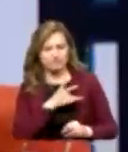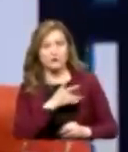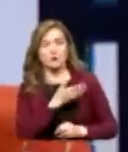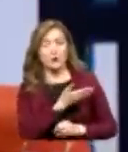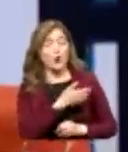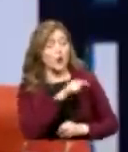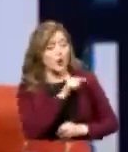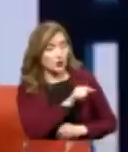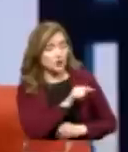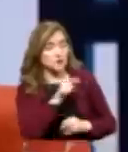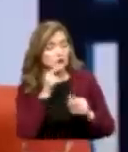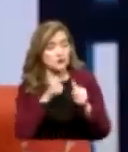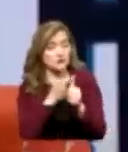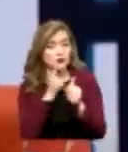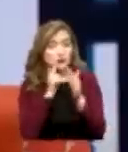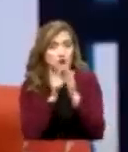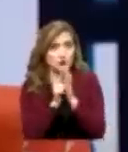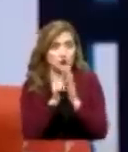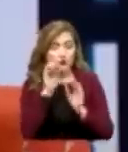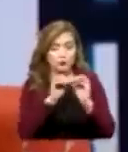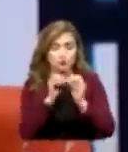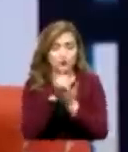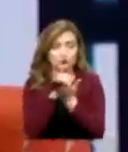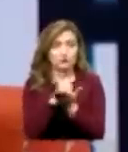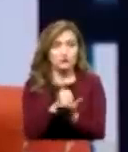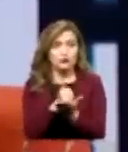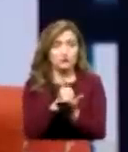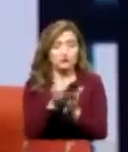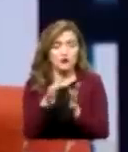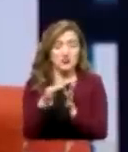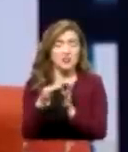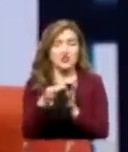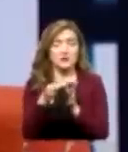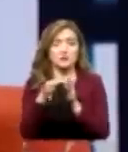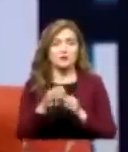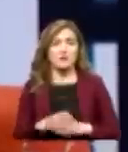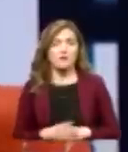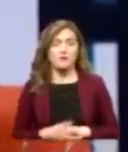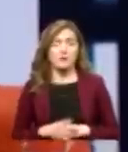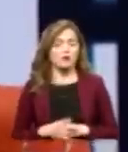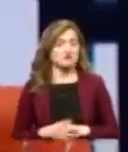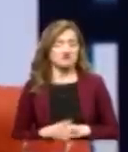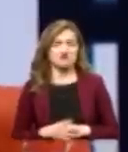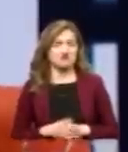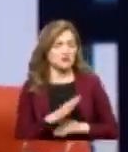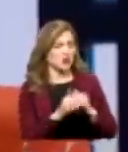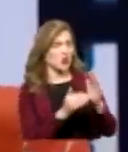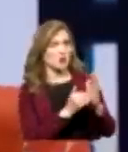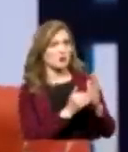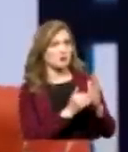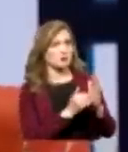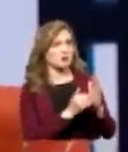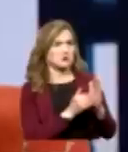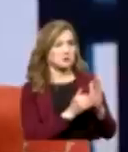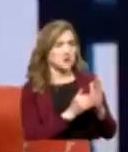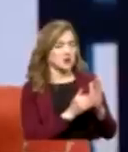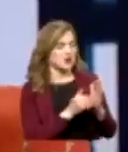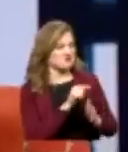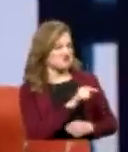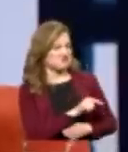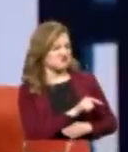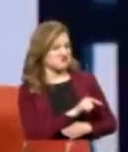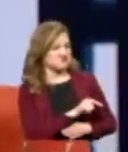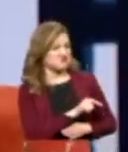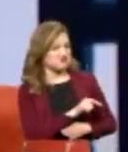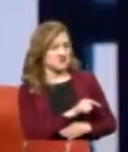denuncia estas cosas, que son las que te van a servir, direccionarte. Pero no, es todo lo contrario. Te coartan, tú te sientes